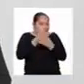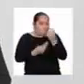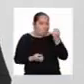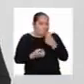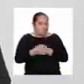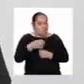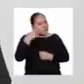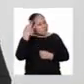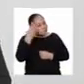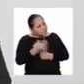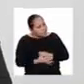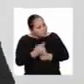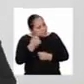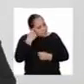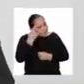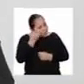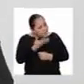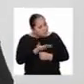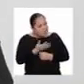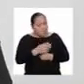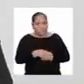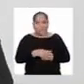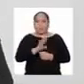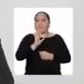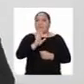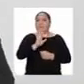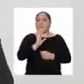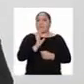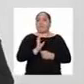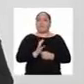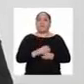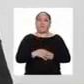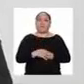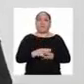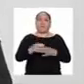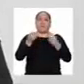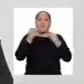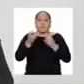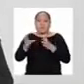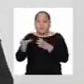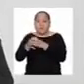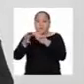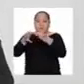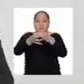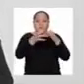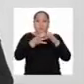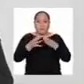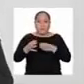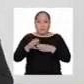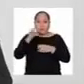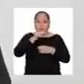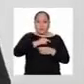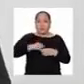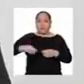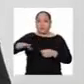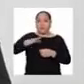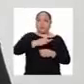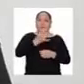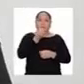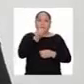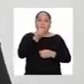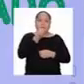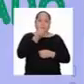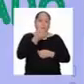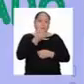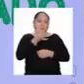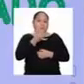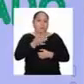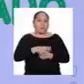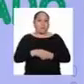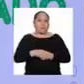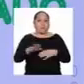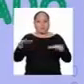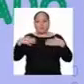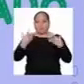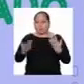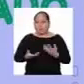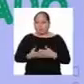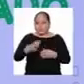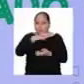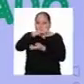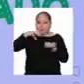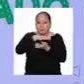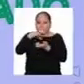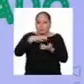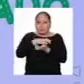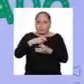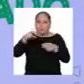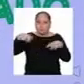seguro, detective John? A ver, ¿cómo agruparías los datos del plato favorito? Podemos